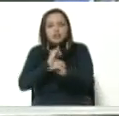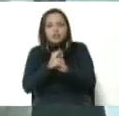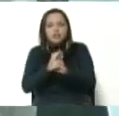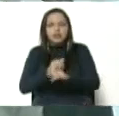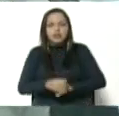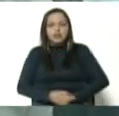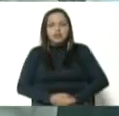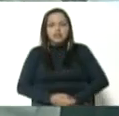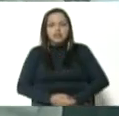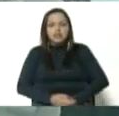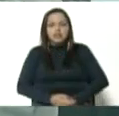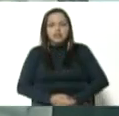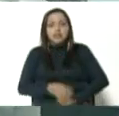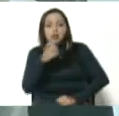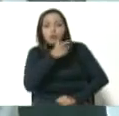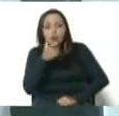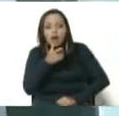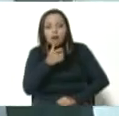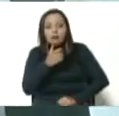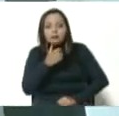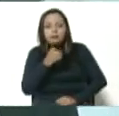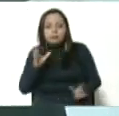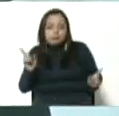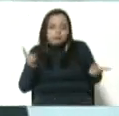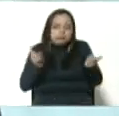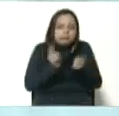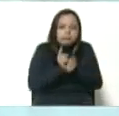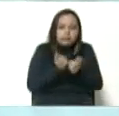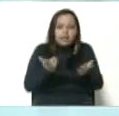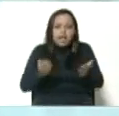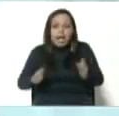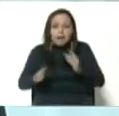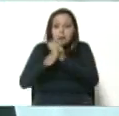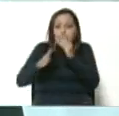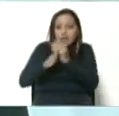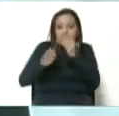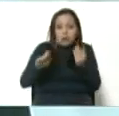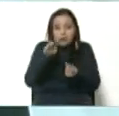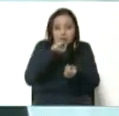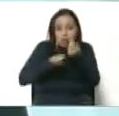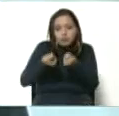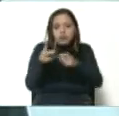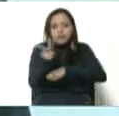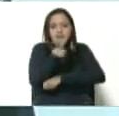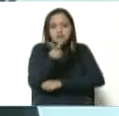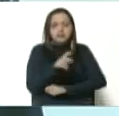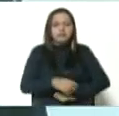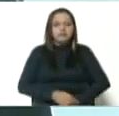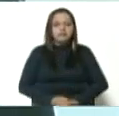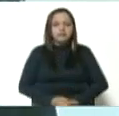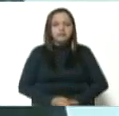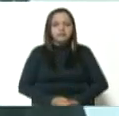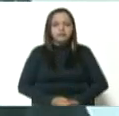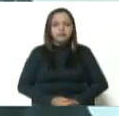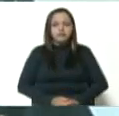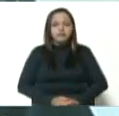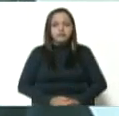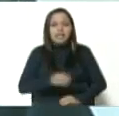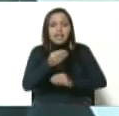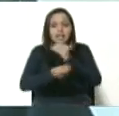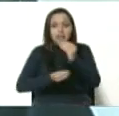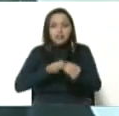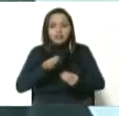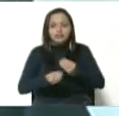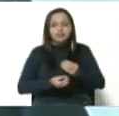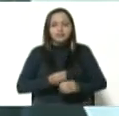cerco económico, de las medidas coercitivas unilaterales, que desde luego generan